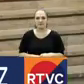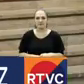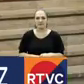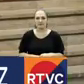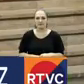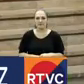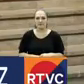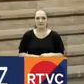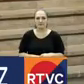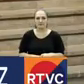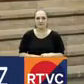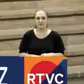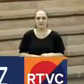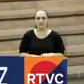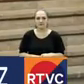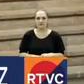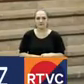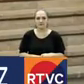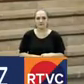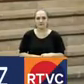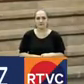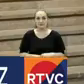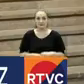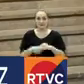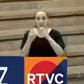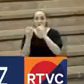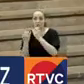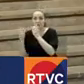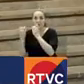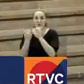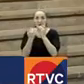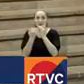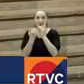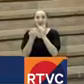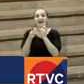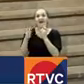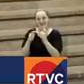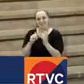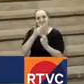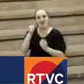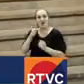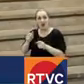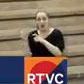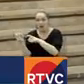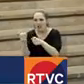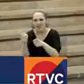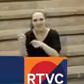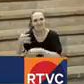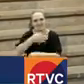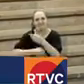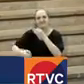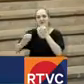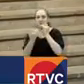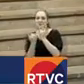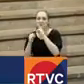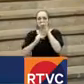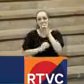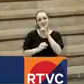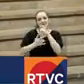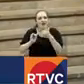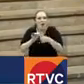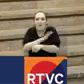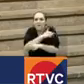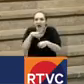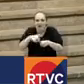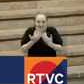Quien tiene un instrumento en su mano jamás empuñará un arma. Entonces estamos ocupados